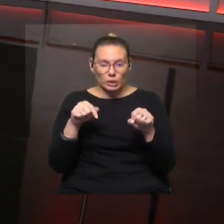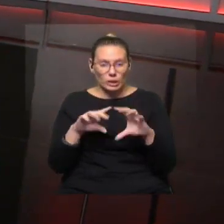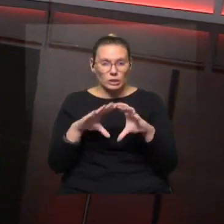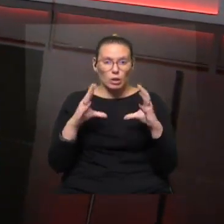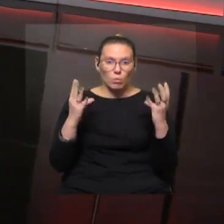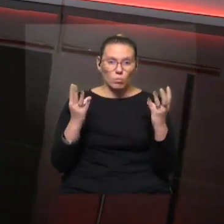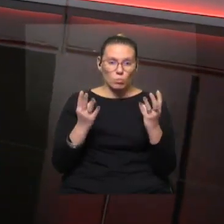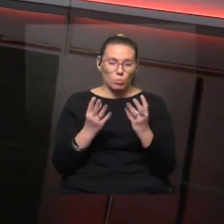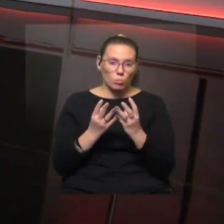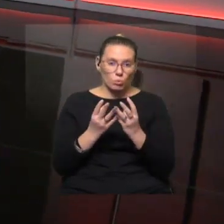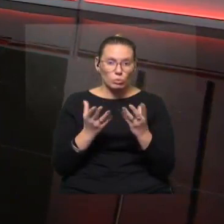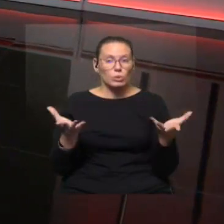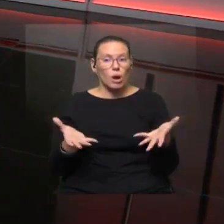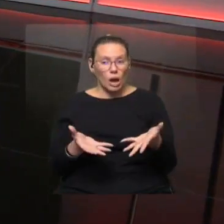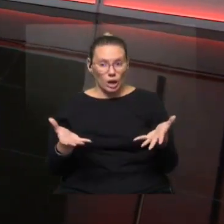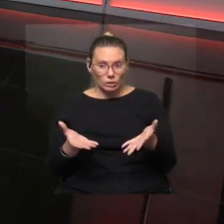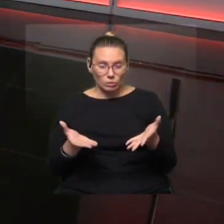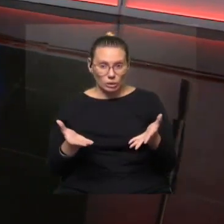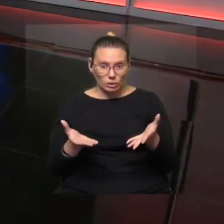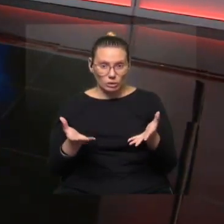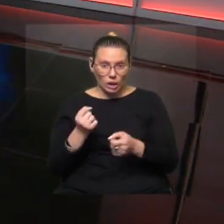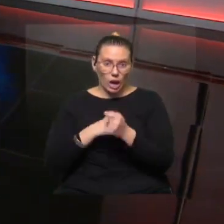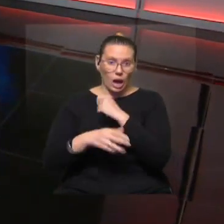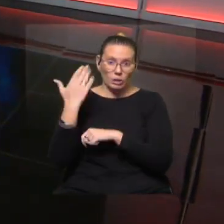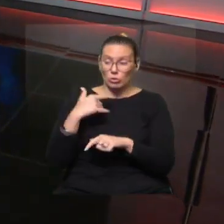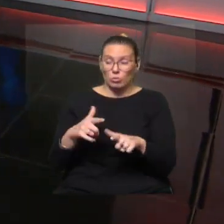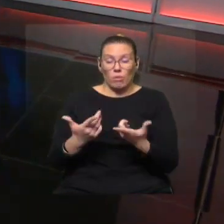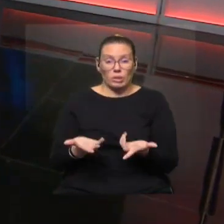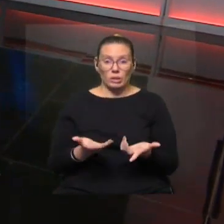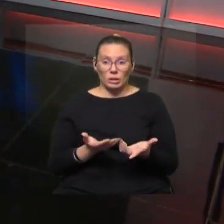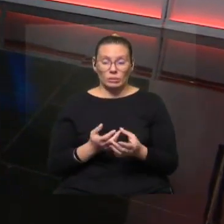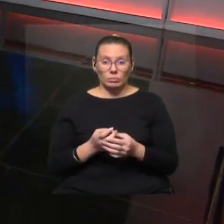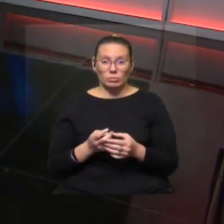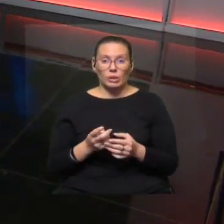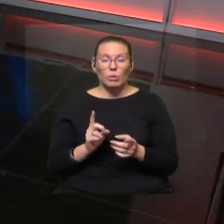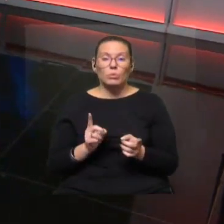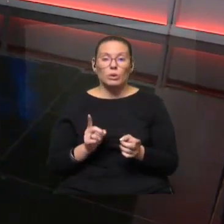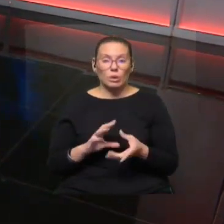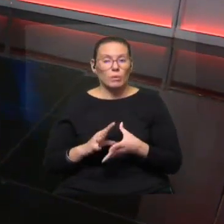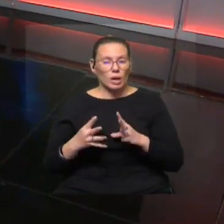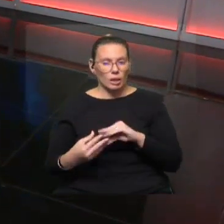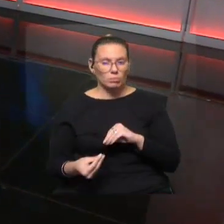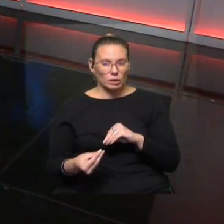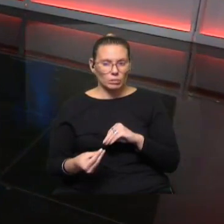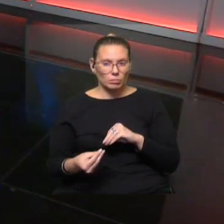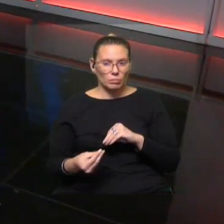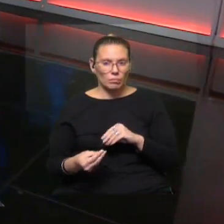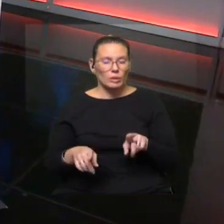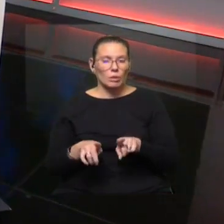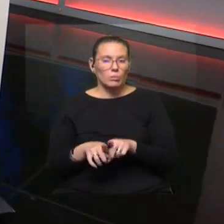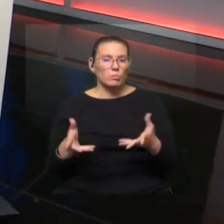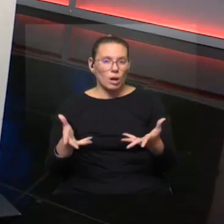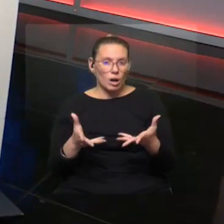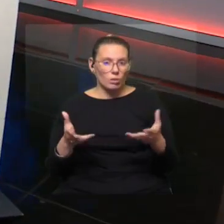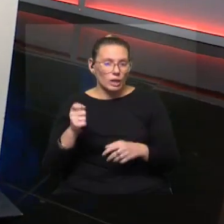mundo actual no que que hace unos años no teníamos Y sí es que uno tiene que adaptarse no lo mismo que ahora